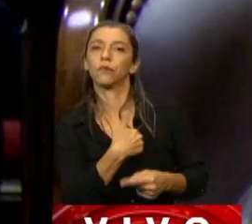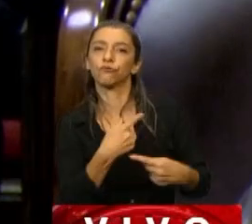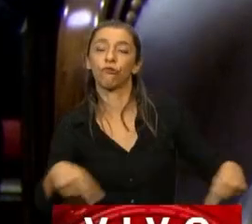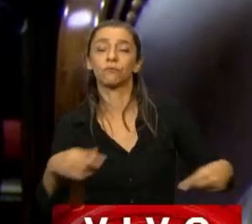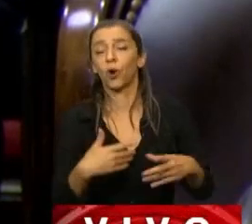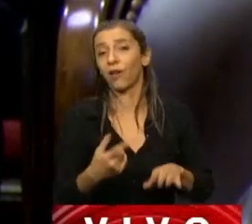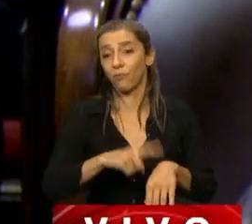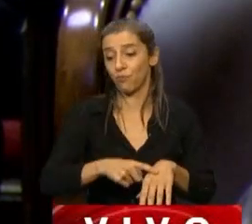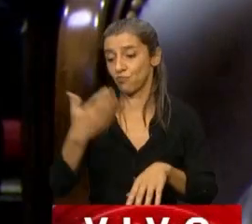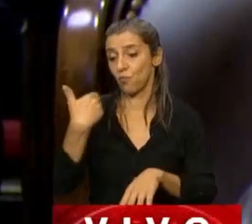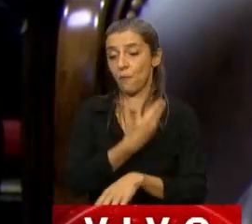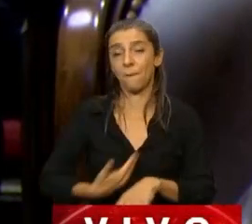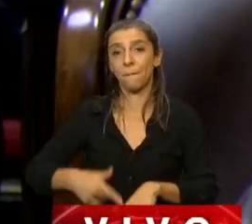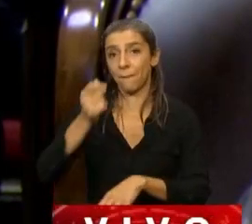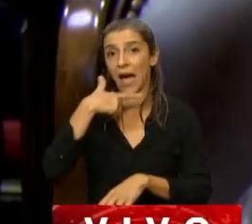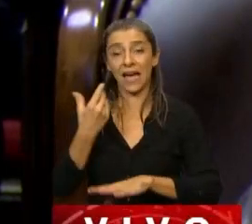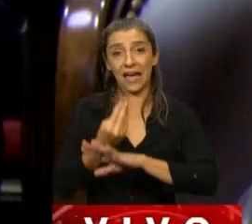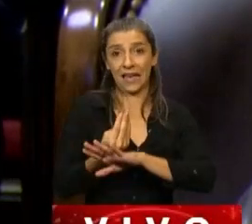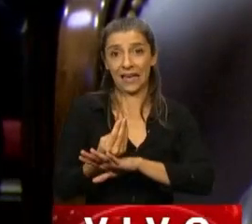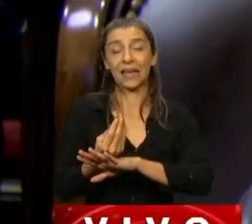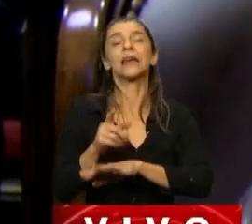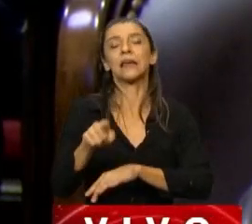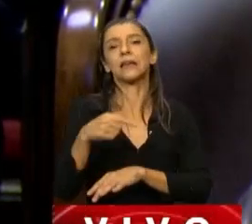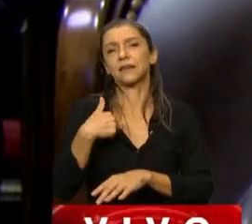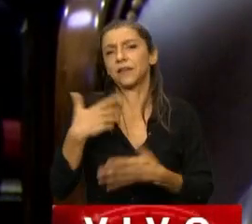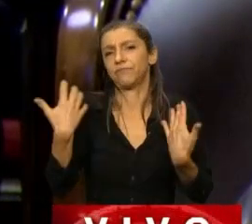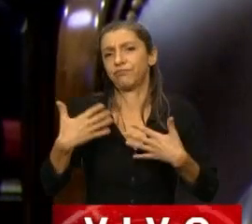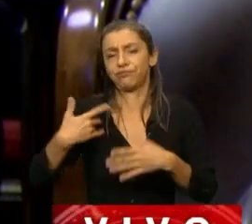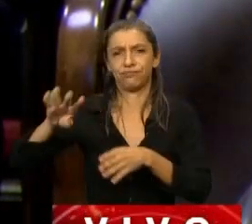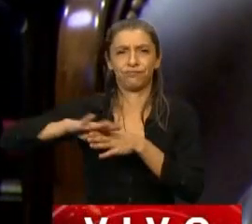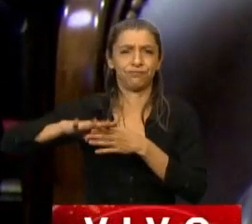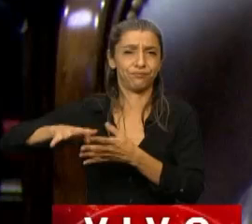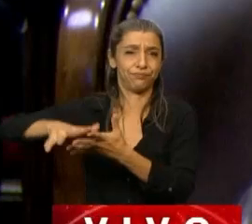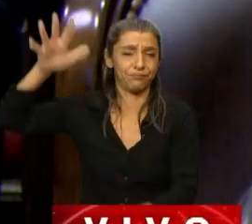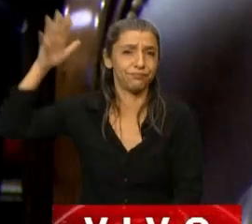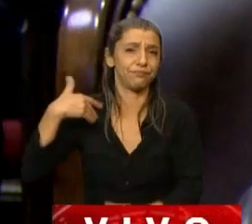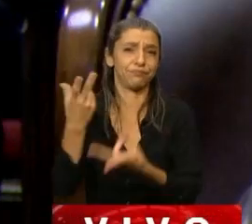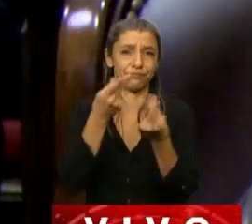el proceso de endeudamiento externo y fuga de capitales más intenso de la historia argentina.